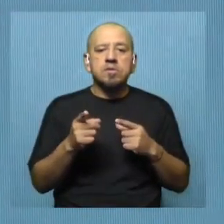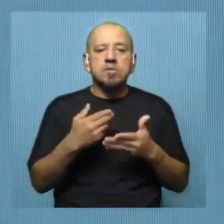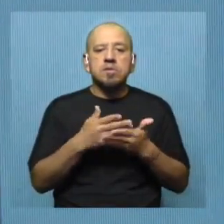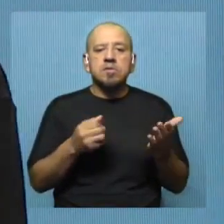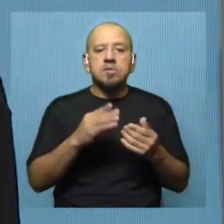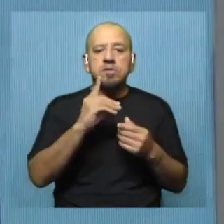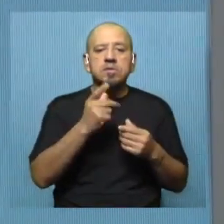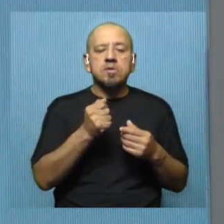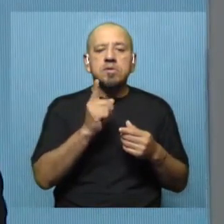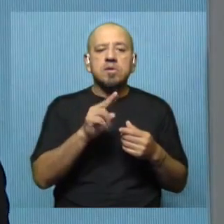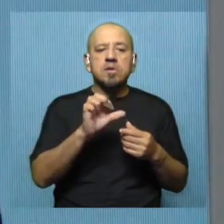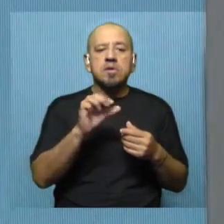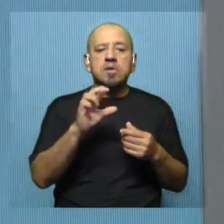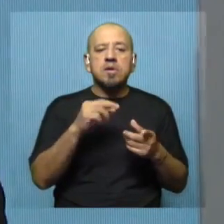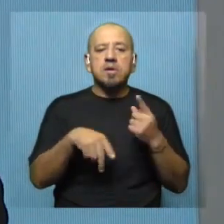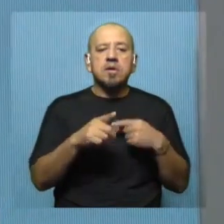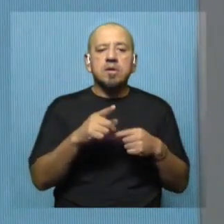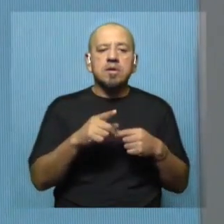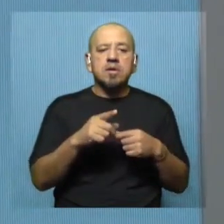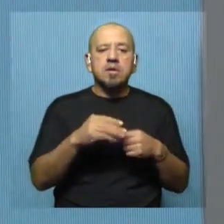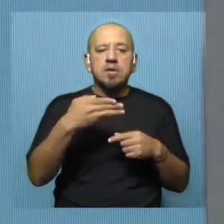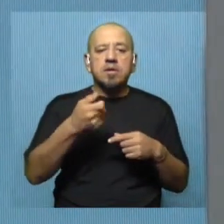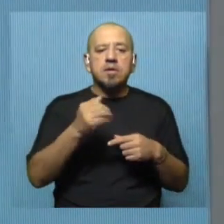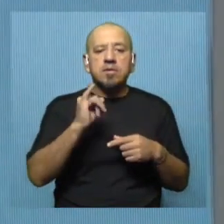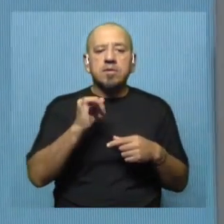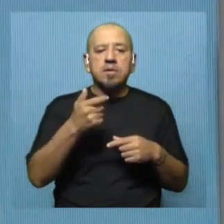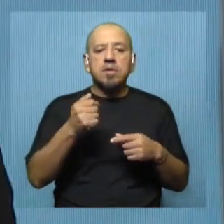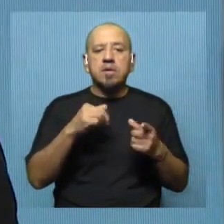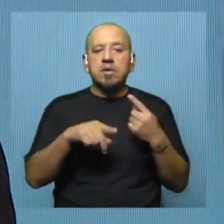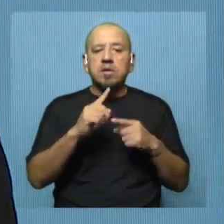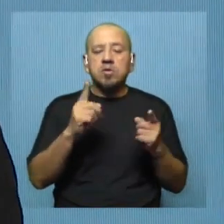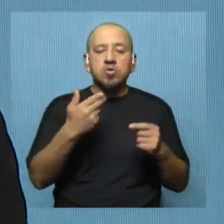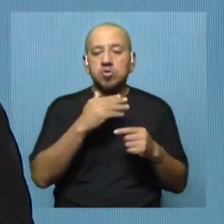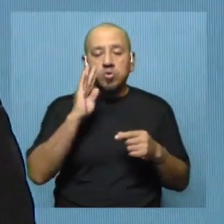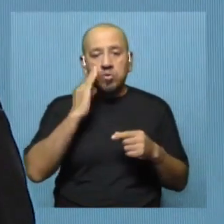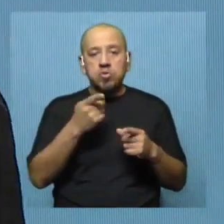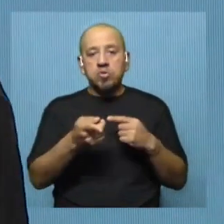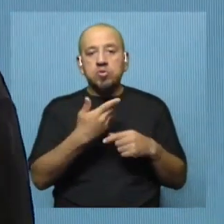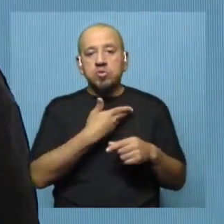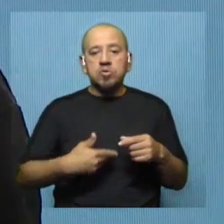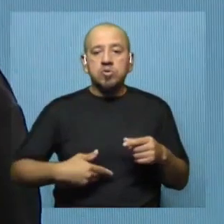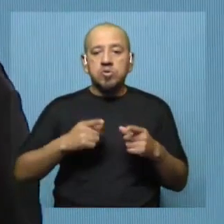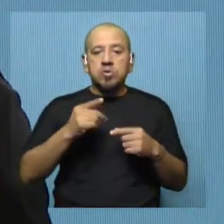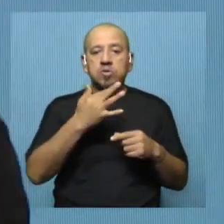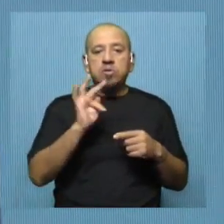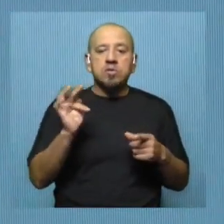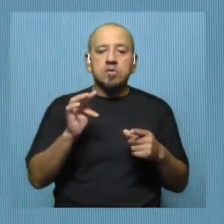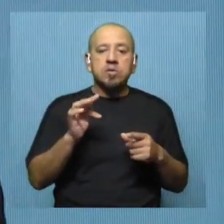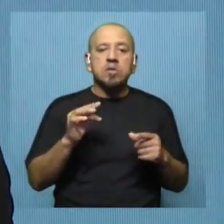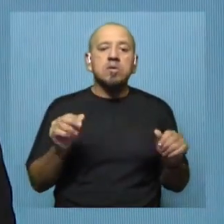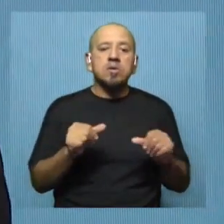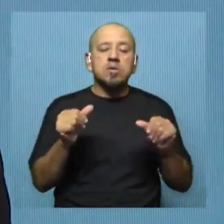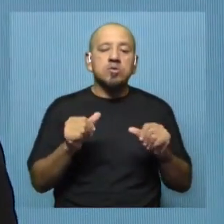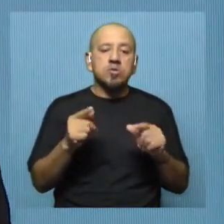con determinadas características. Hipólito Bayard, que no fue reconocido por el gobierno francés y no se compró su invento, había llegado